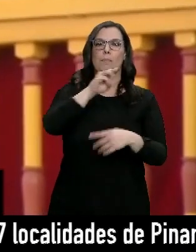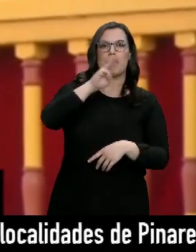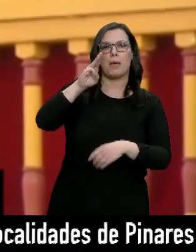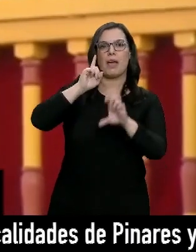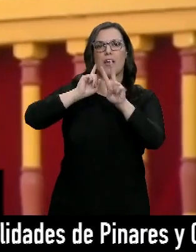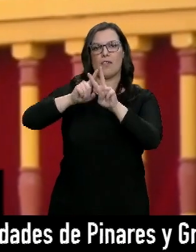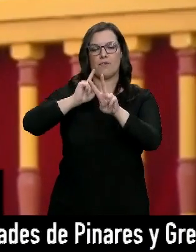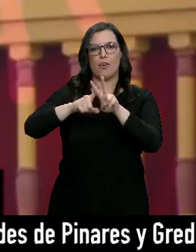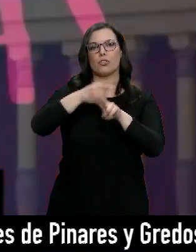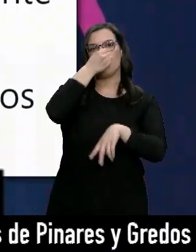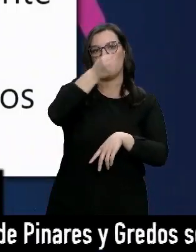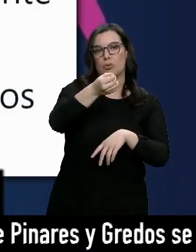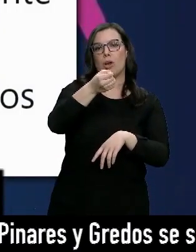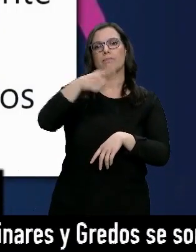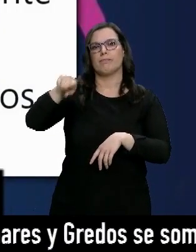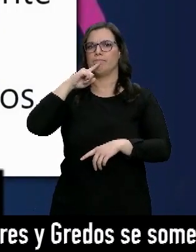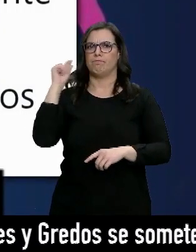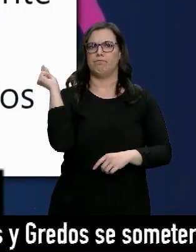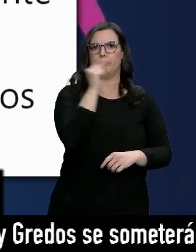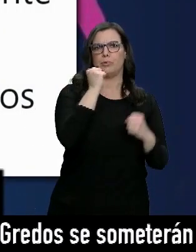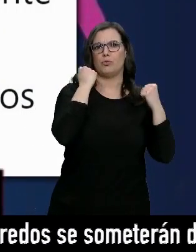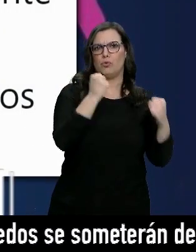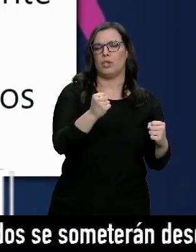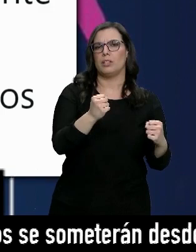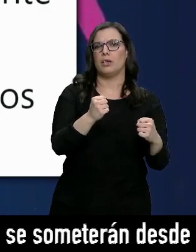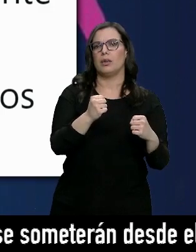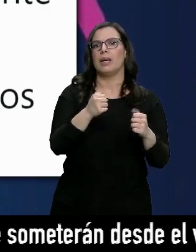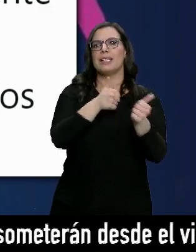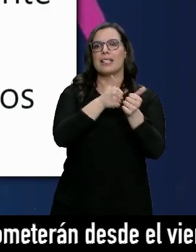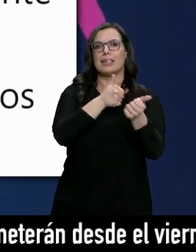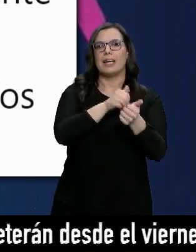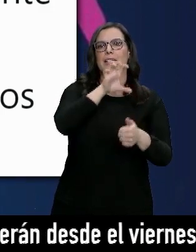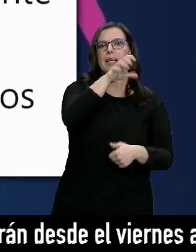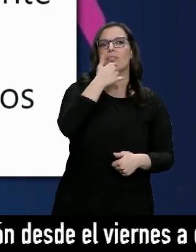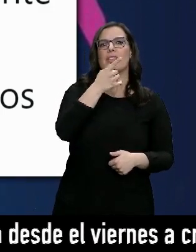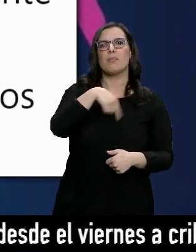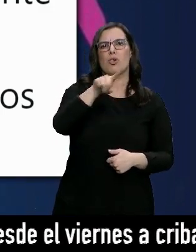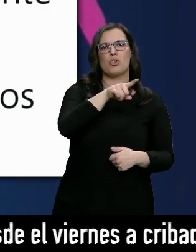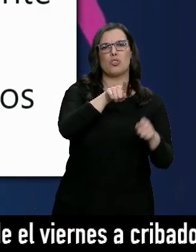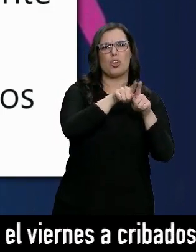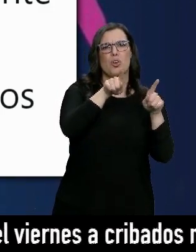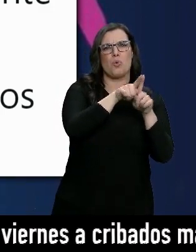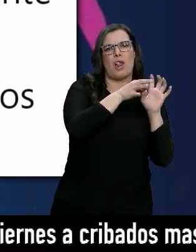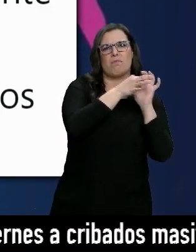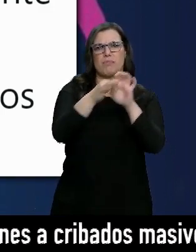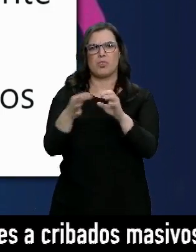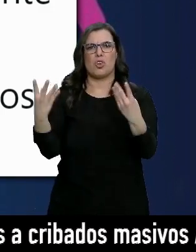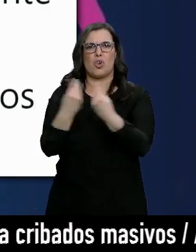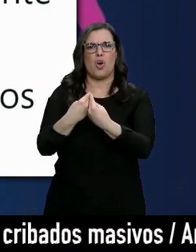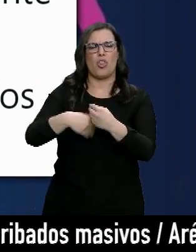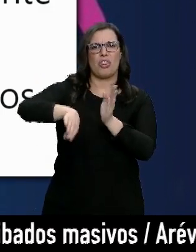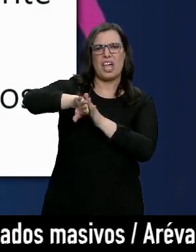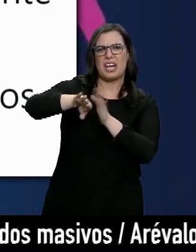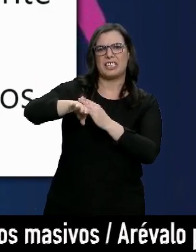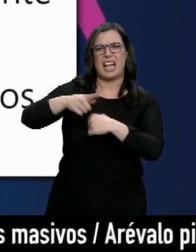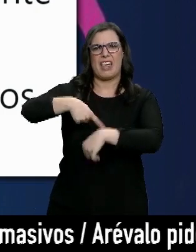secretaria de Estado de la Agenda 2030, Ione Belarra, les ha acusado de alinearse con la derecha y los ultras. Margarita